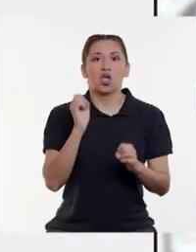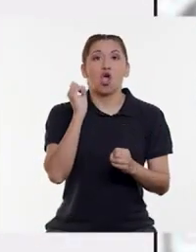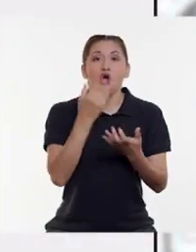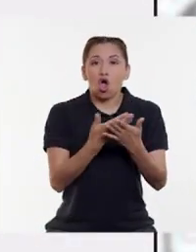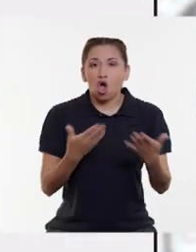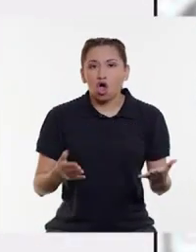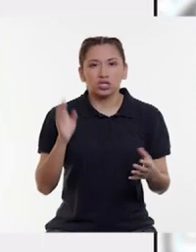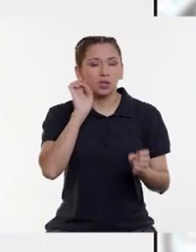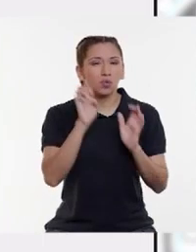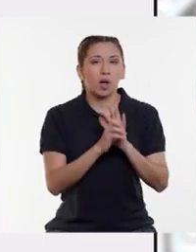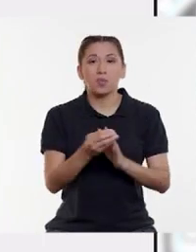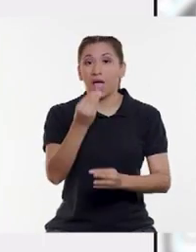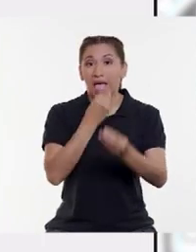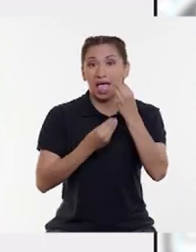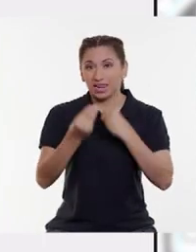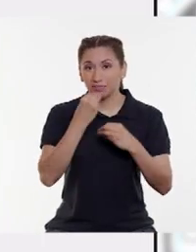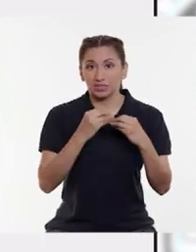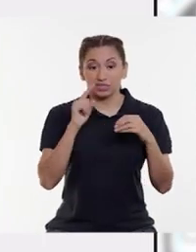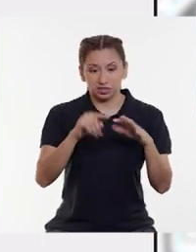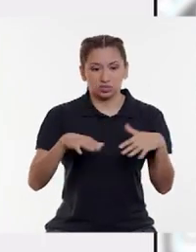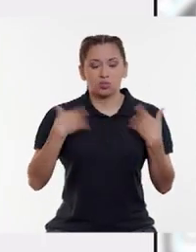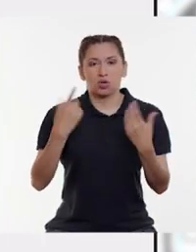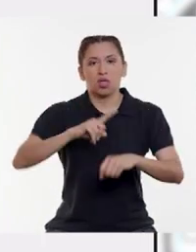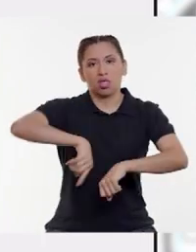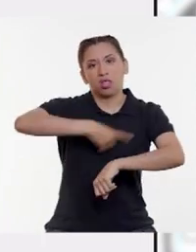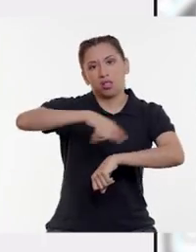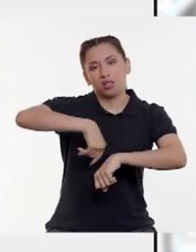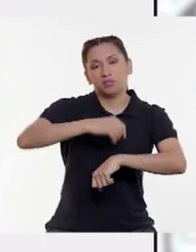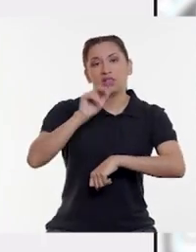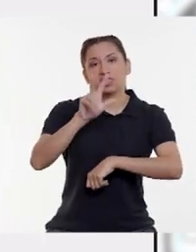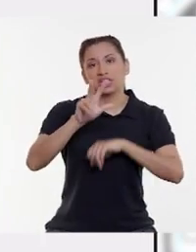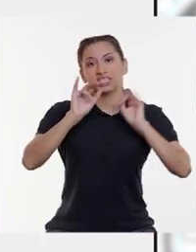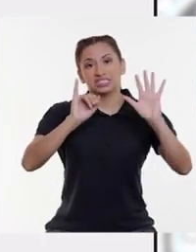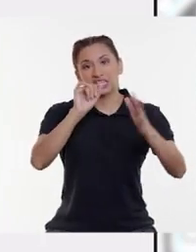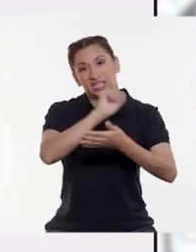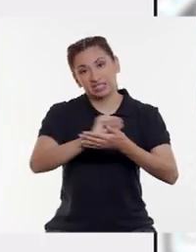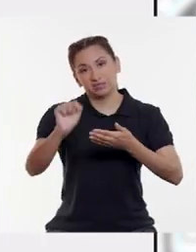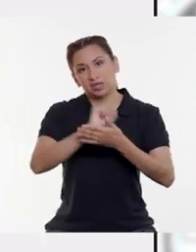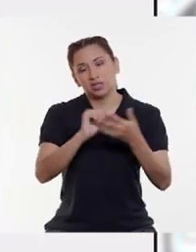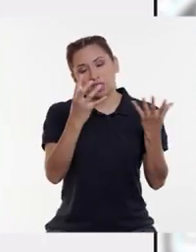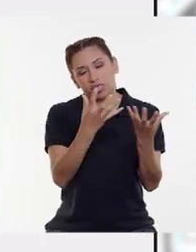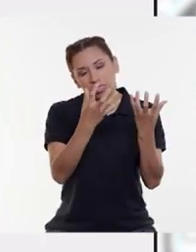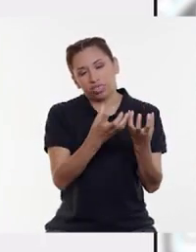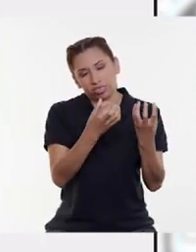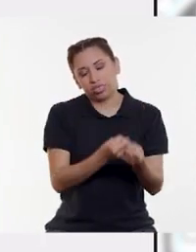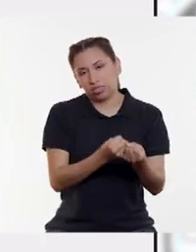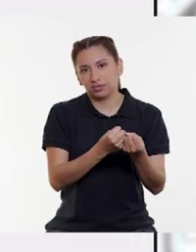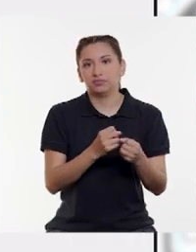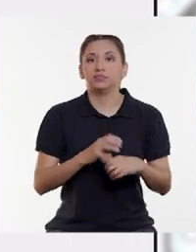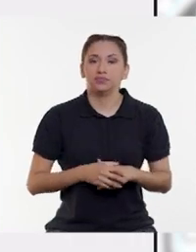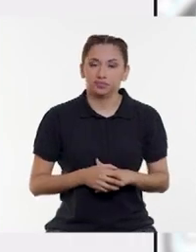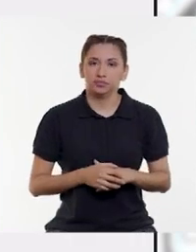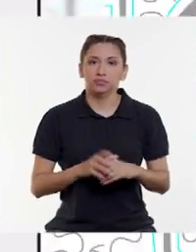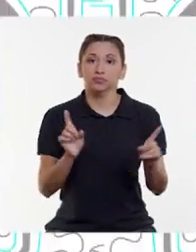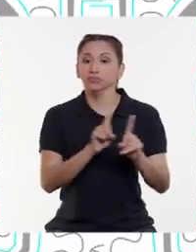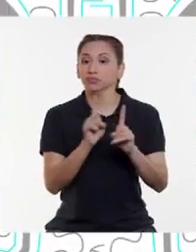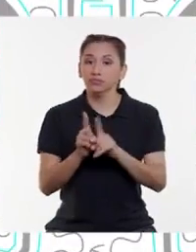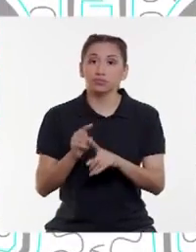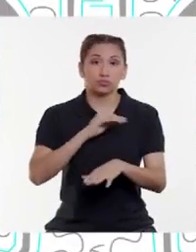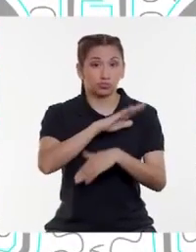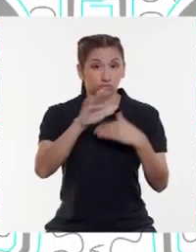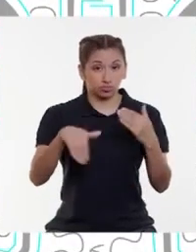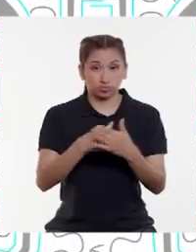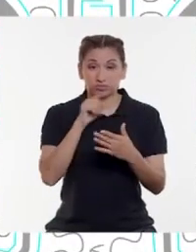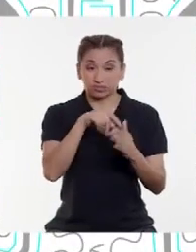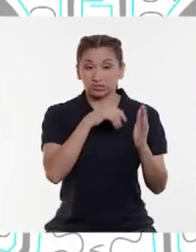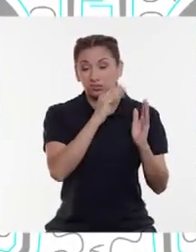desperdiciar cosas, como los alimentos, ya que estos pueden tardar entre 3 y 6 meses en descomponerse por completo. Y en